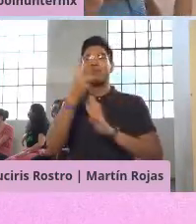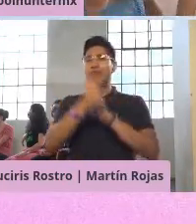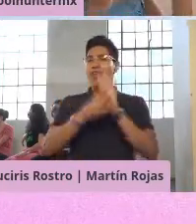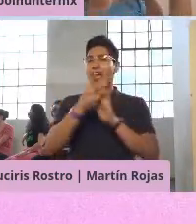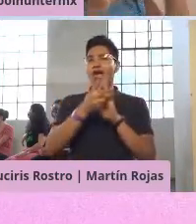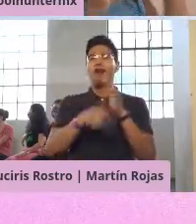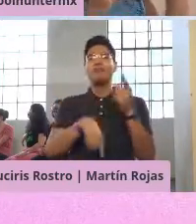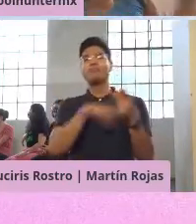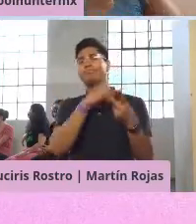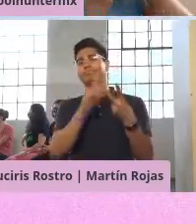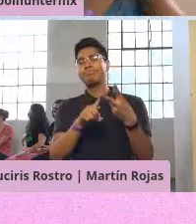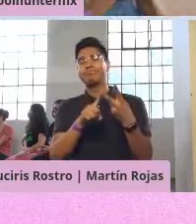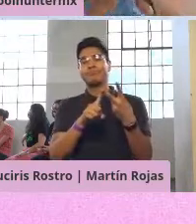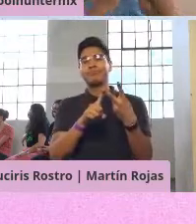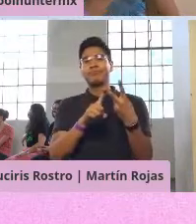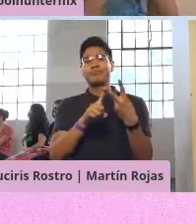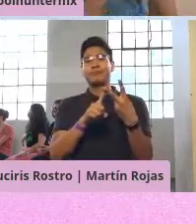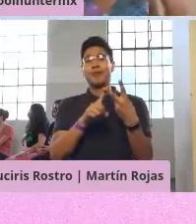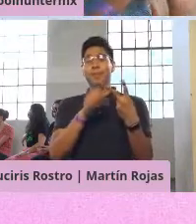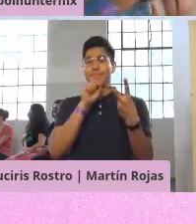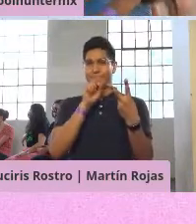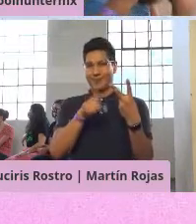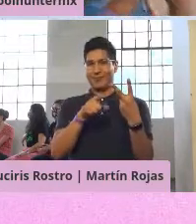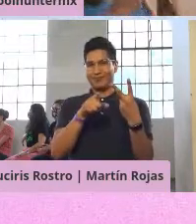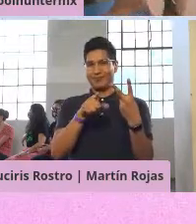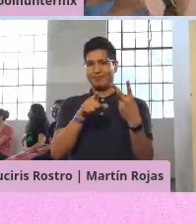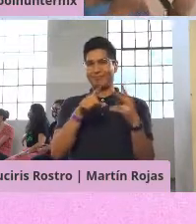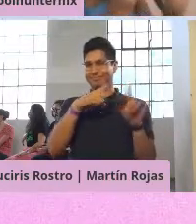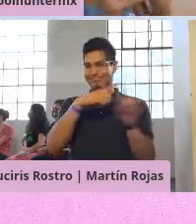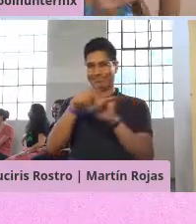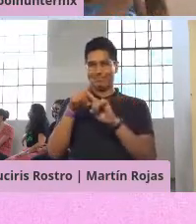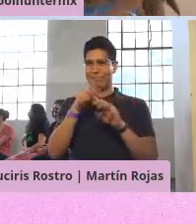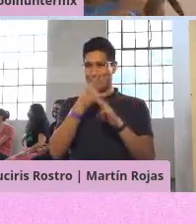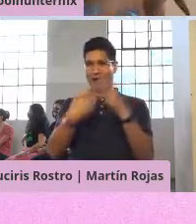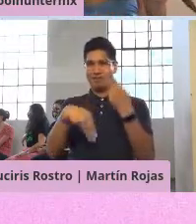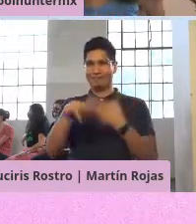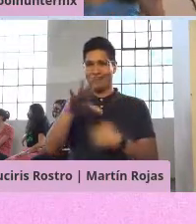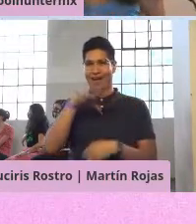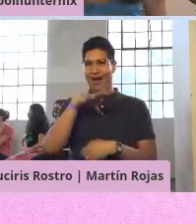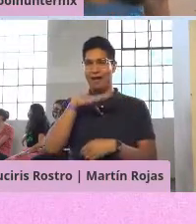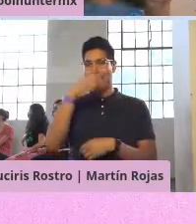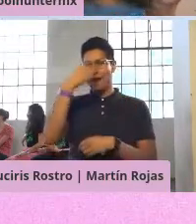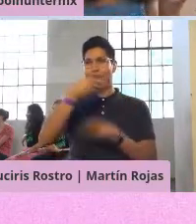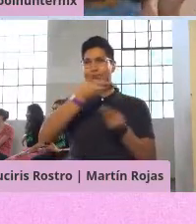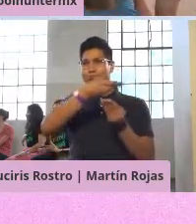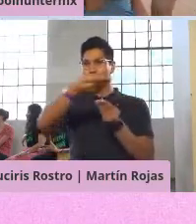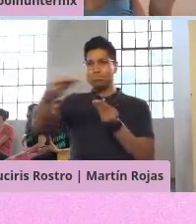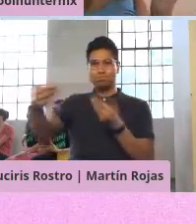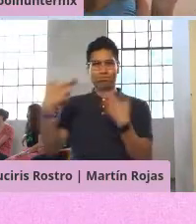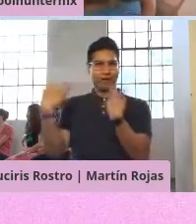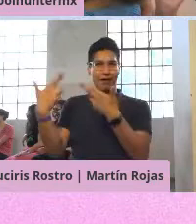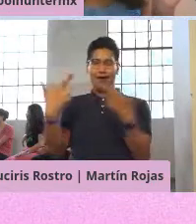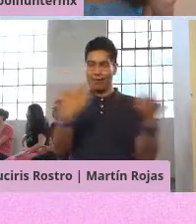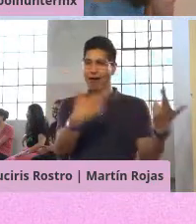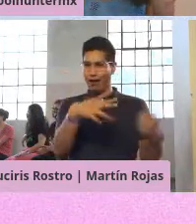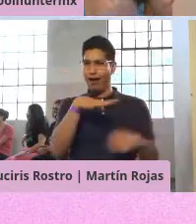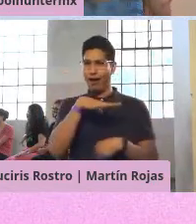hacemos, bueno, ahí traemos unas monografías feministas que hicimos, que traemos para regalarles por ahí, las encontrarán al